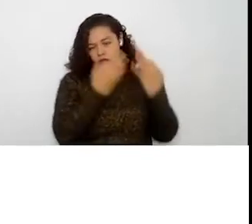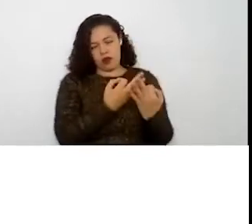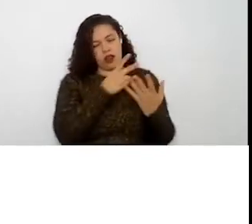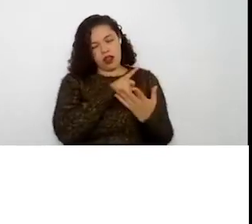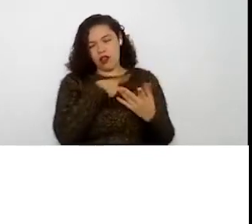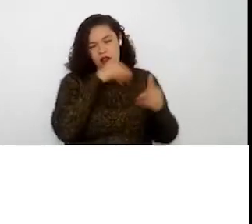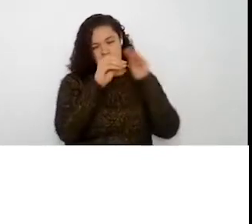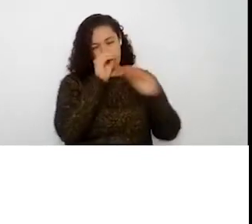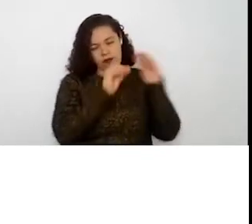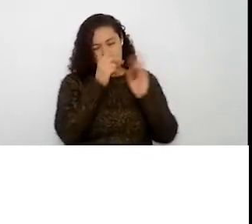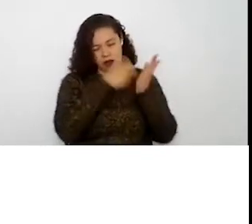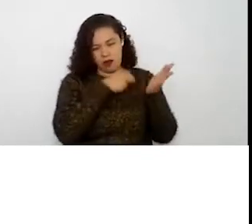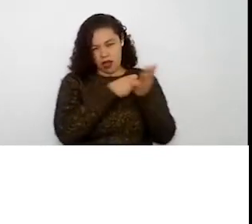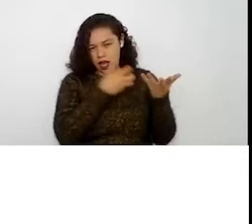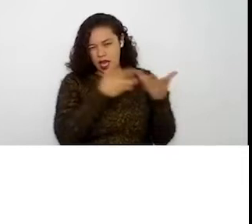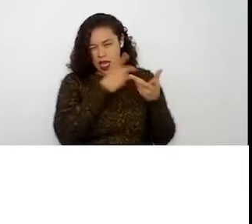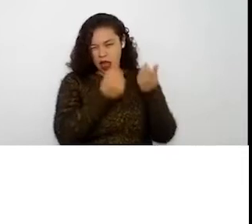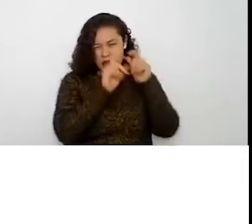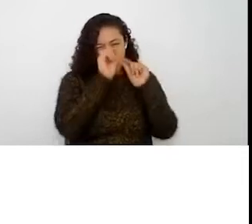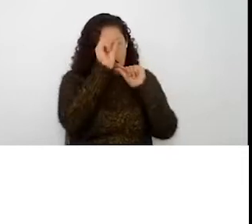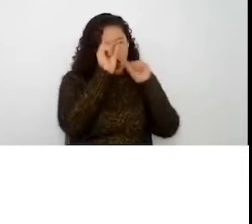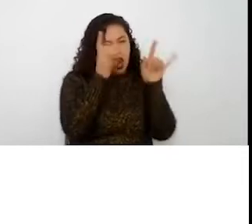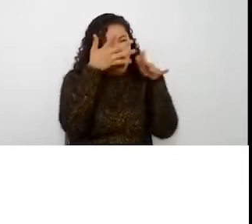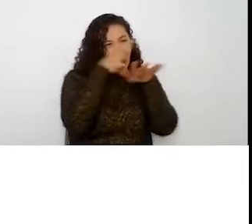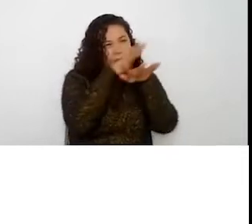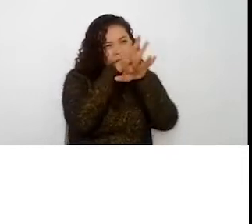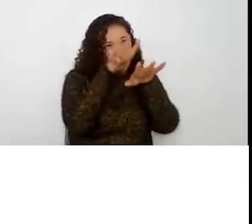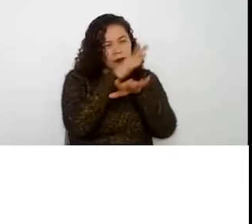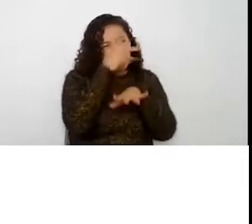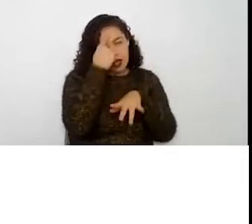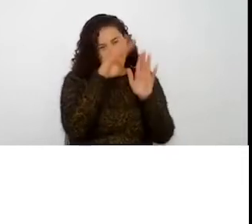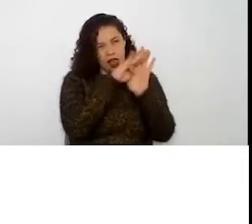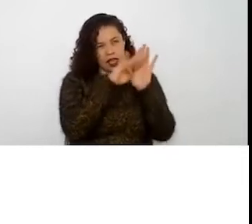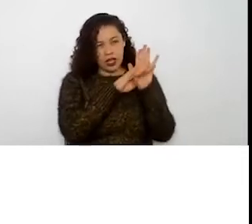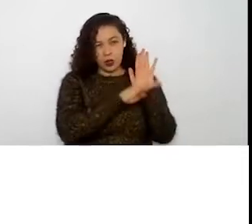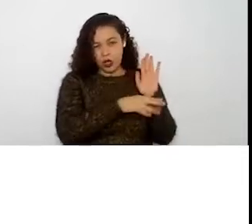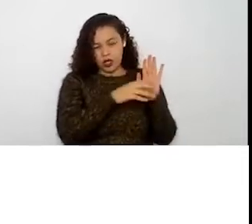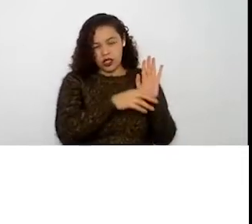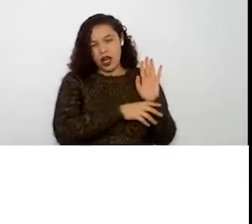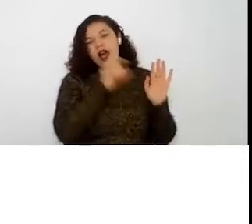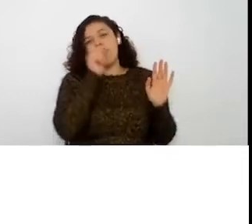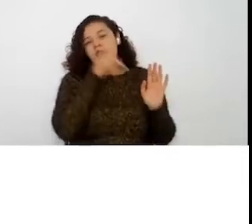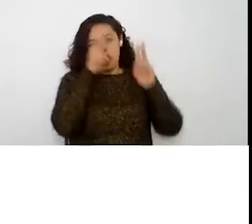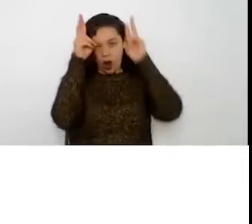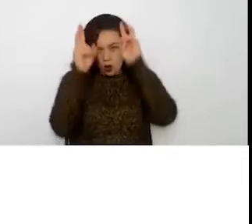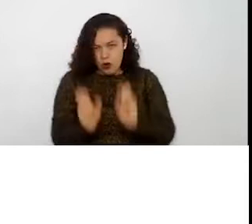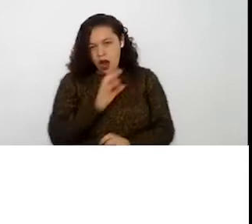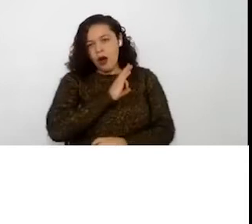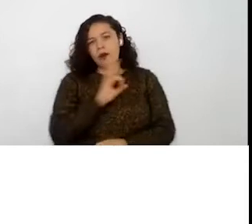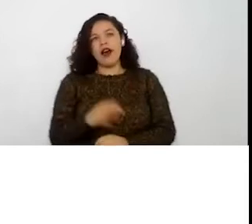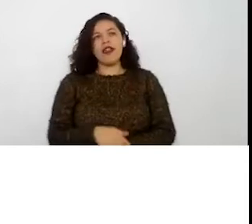tiene que hacer las adecuaciones de acuerdo a sus estatutos también está descargable en la plataforma